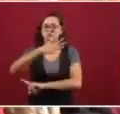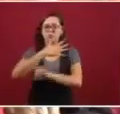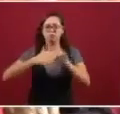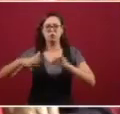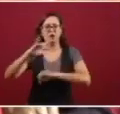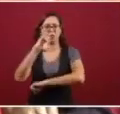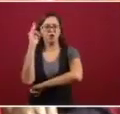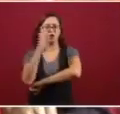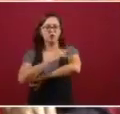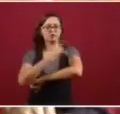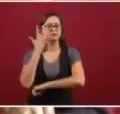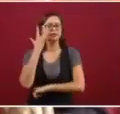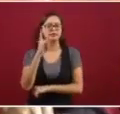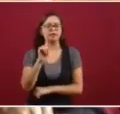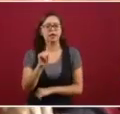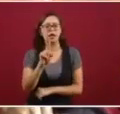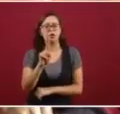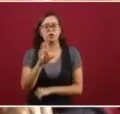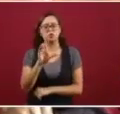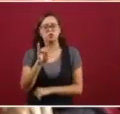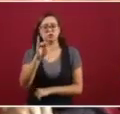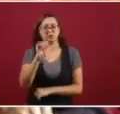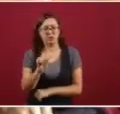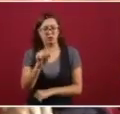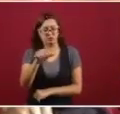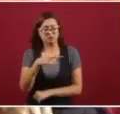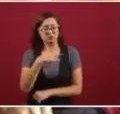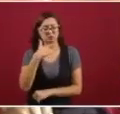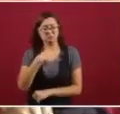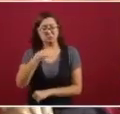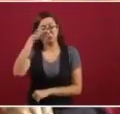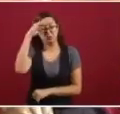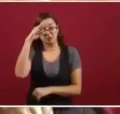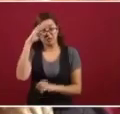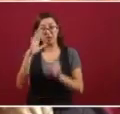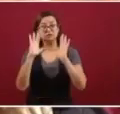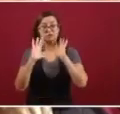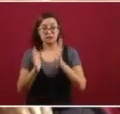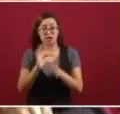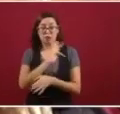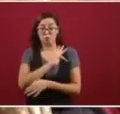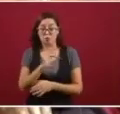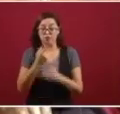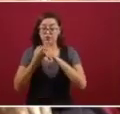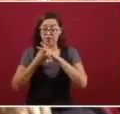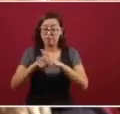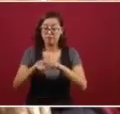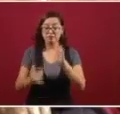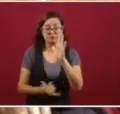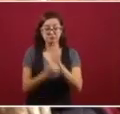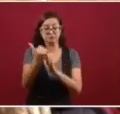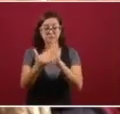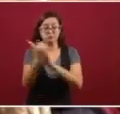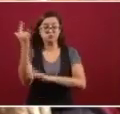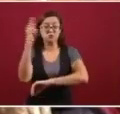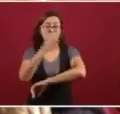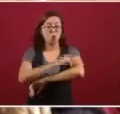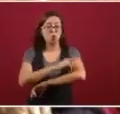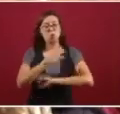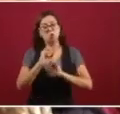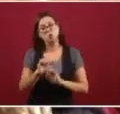Lucía, ¿considera usted que ya está libre la vía para esta construcción o todavía está usted esperando algunos otros